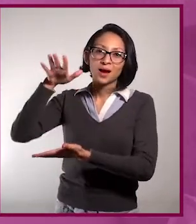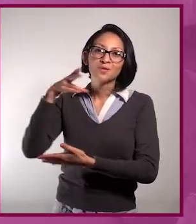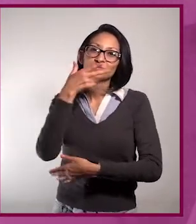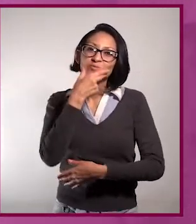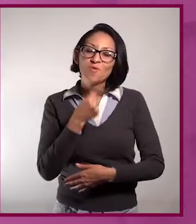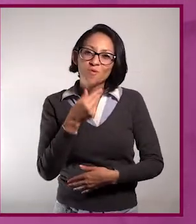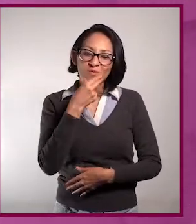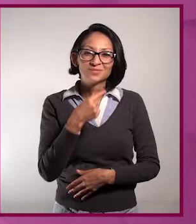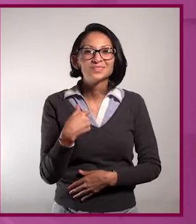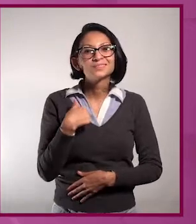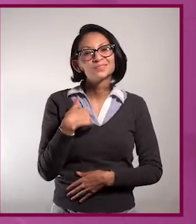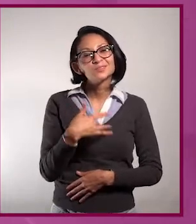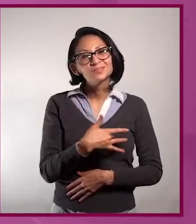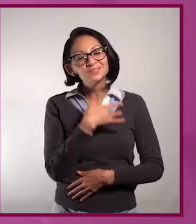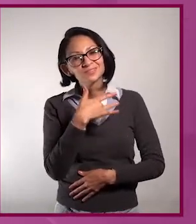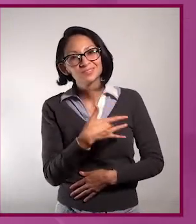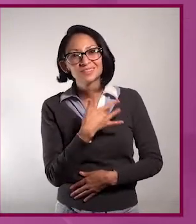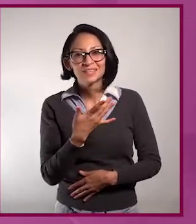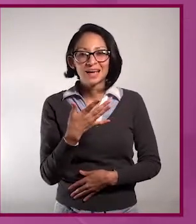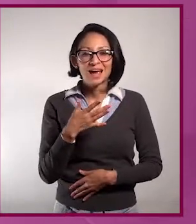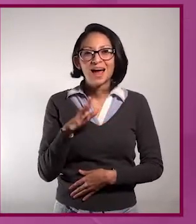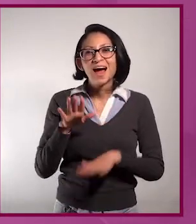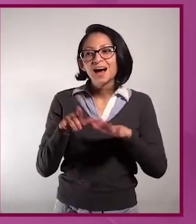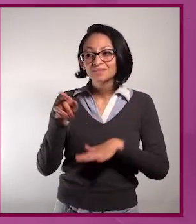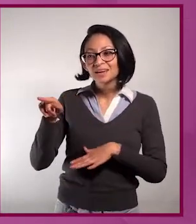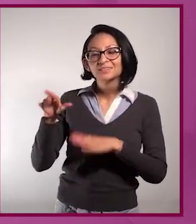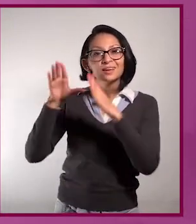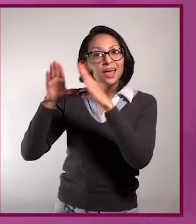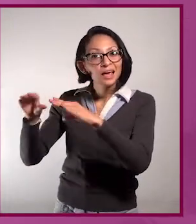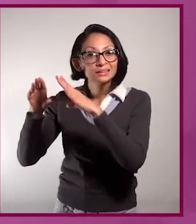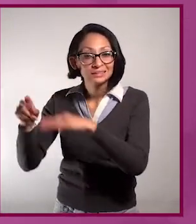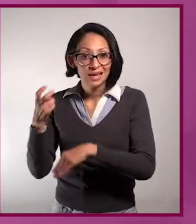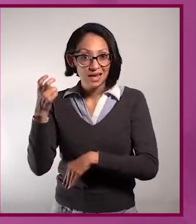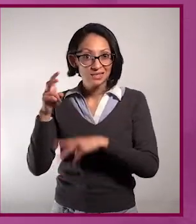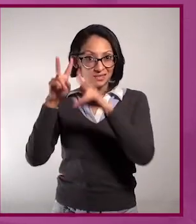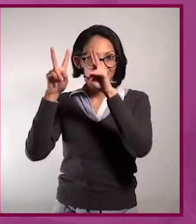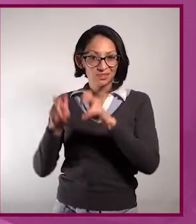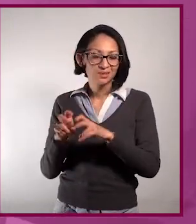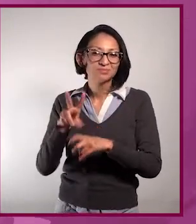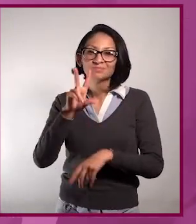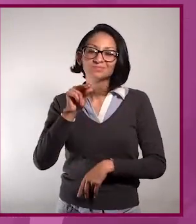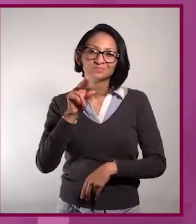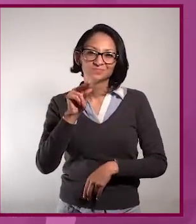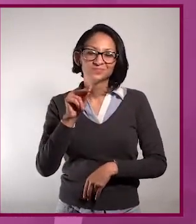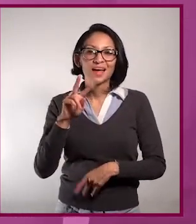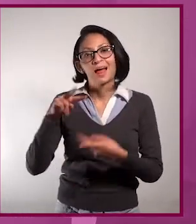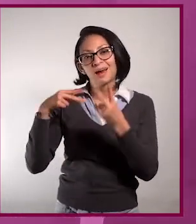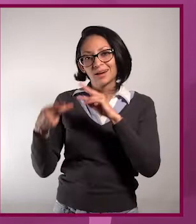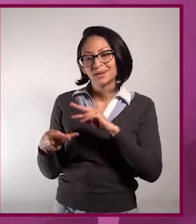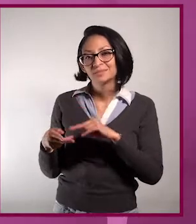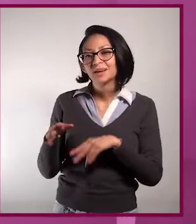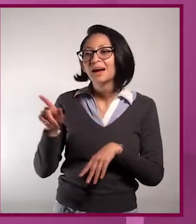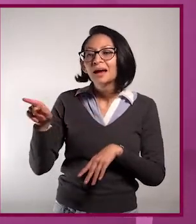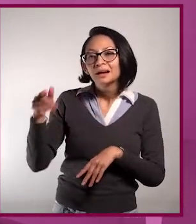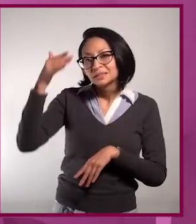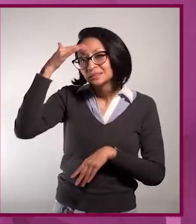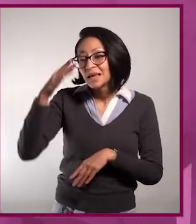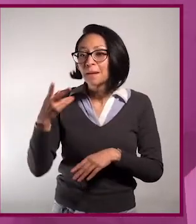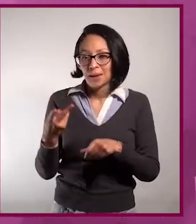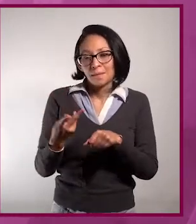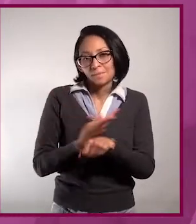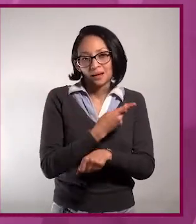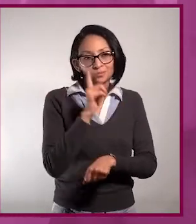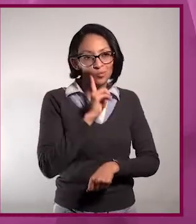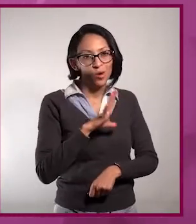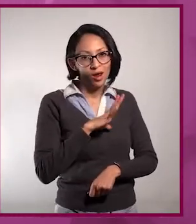hombres, así que pues, como comentaba, a ellos no se les enseña tanto sobre la menstruación, al contrario, solamente saben que les